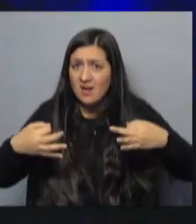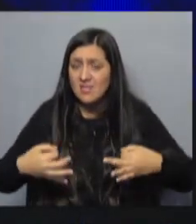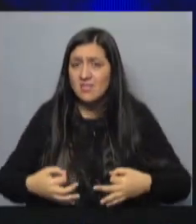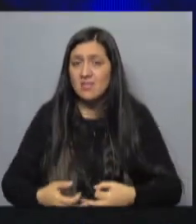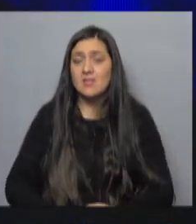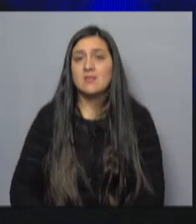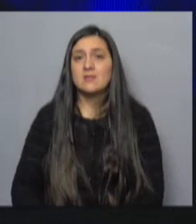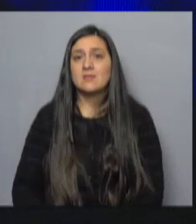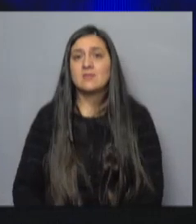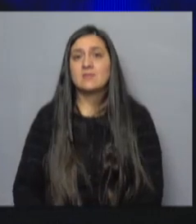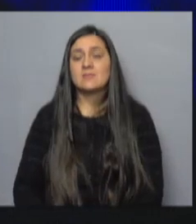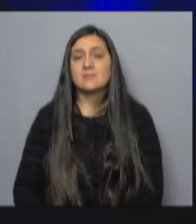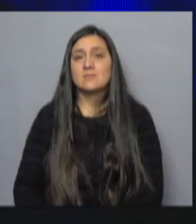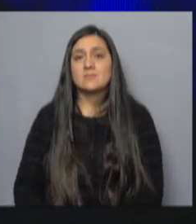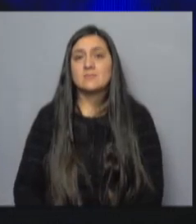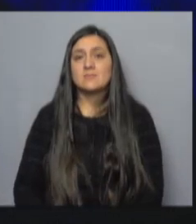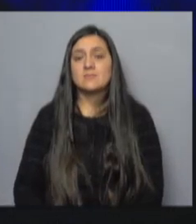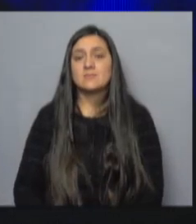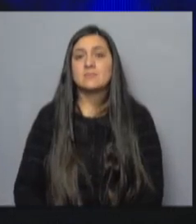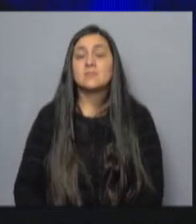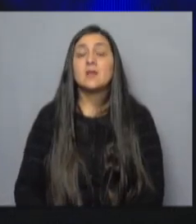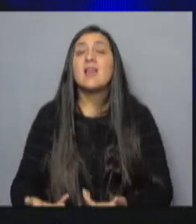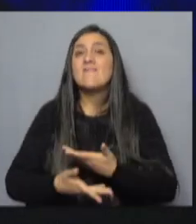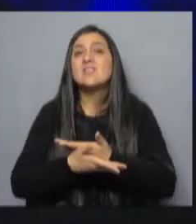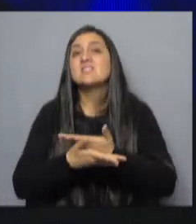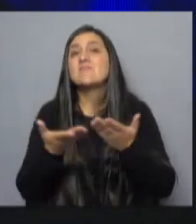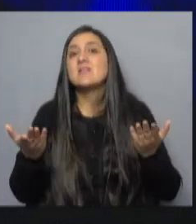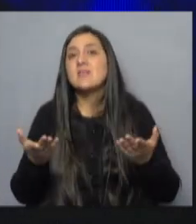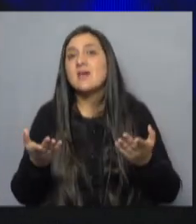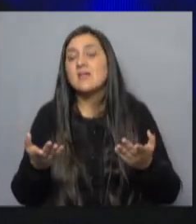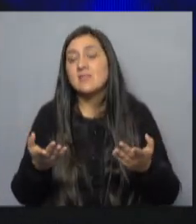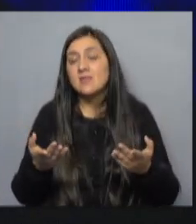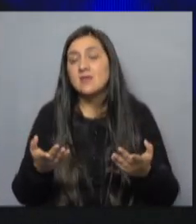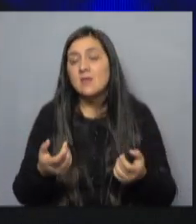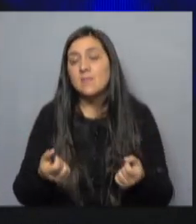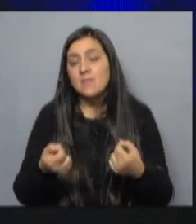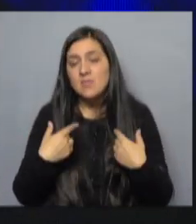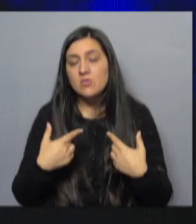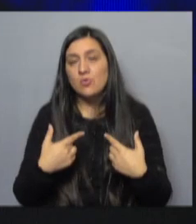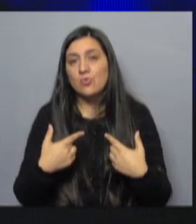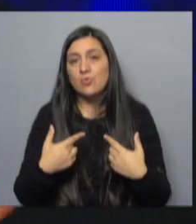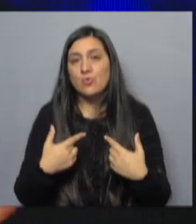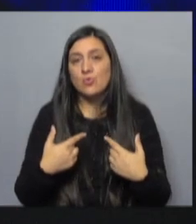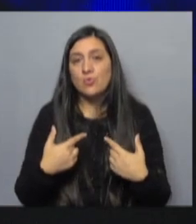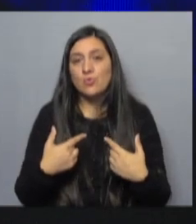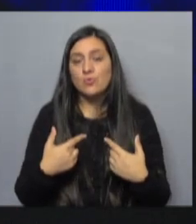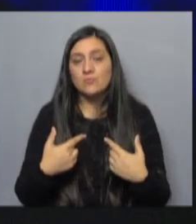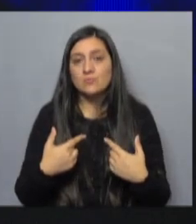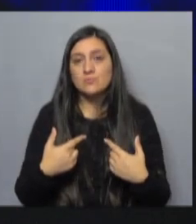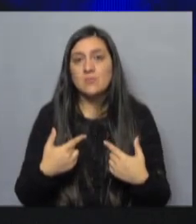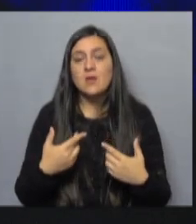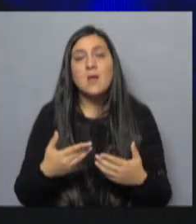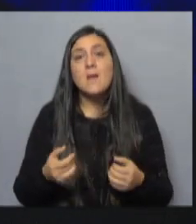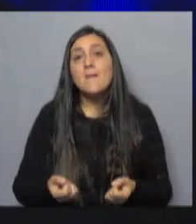En realidad, la visibilidad no. Yo creo que la visibilidad me dio ahí un poco de